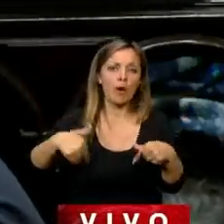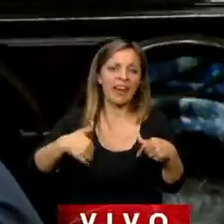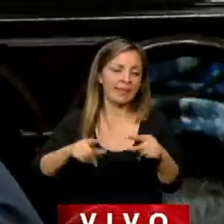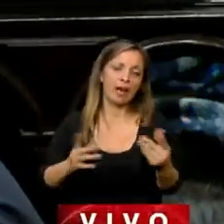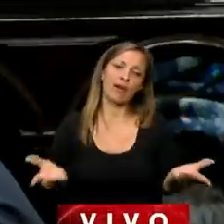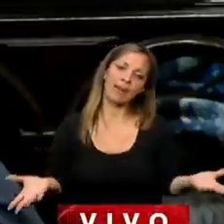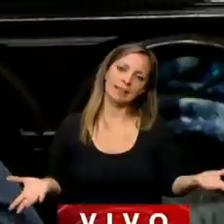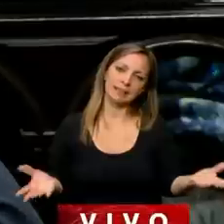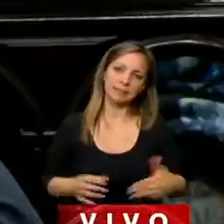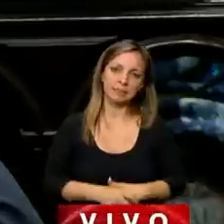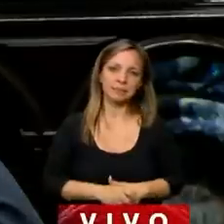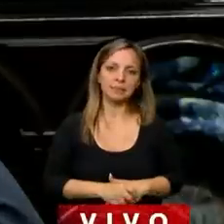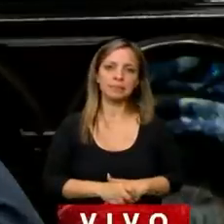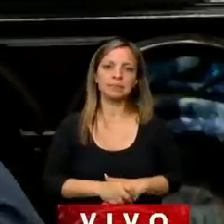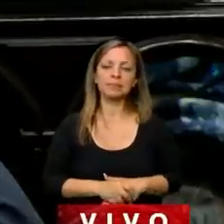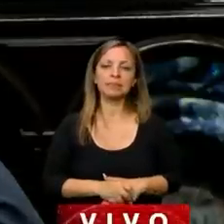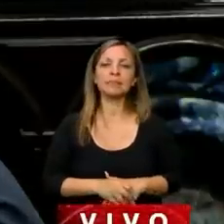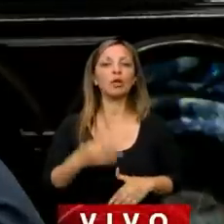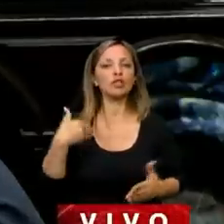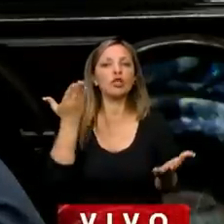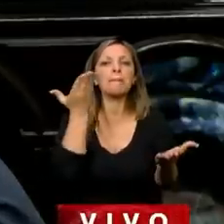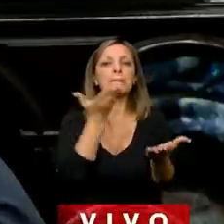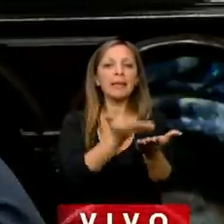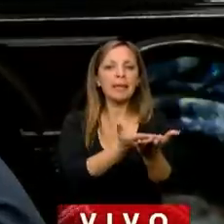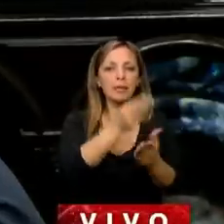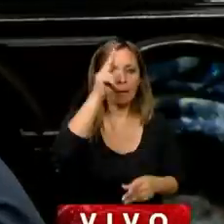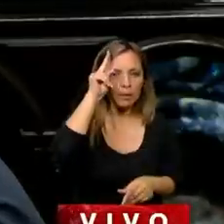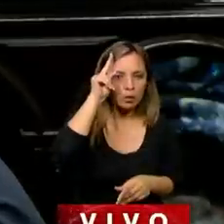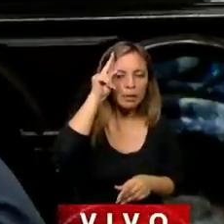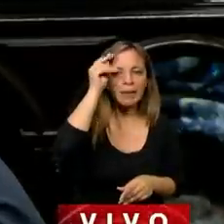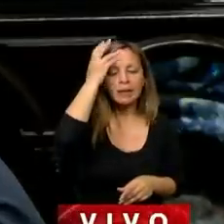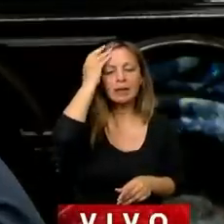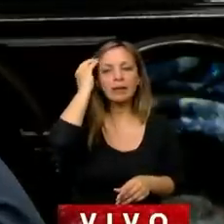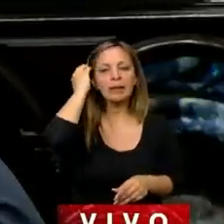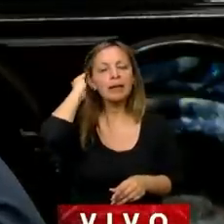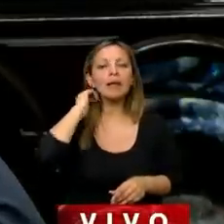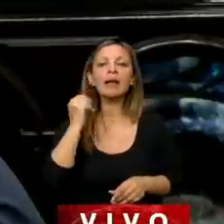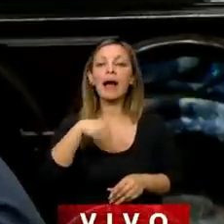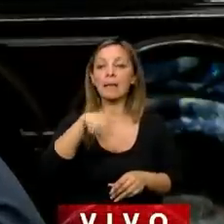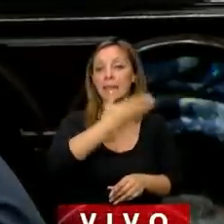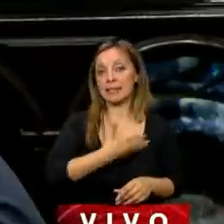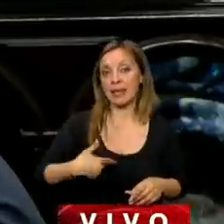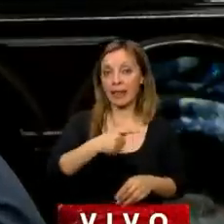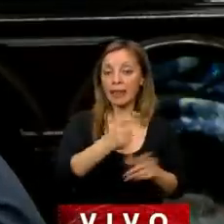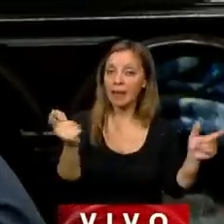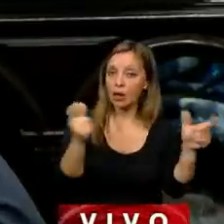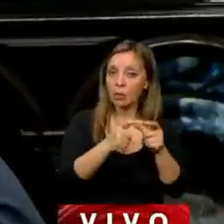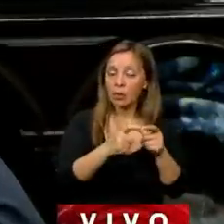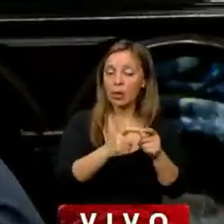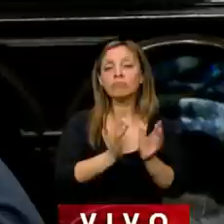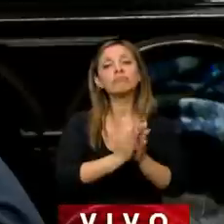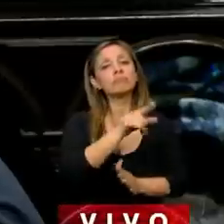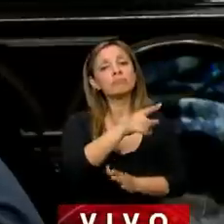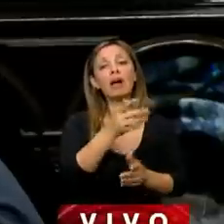Argentina. Dicho esto, nosotros vamos a pedirle respetuosamente al presidente de la comisión que no acepte